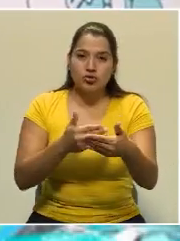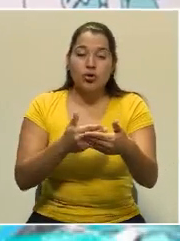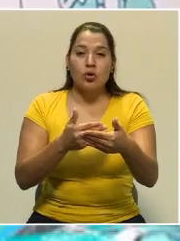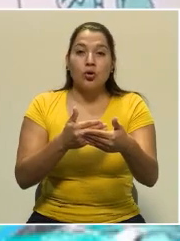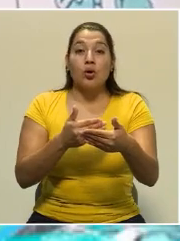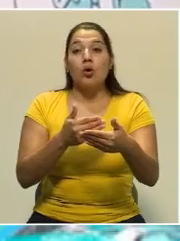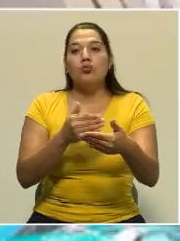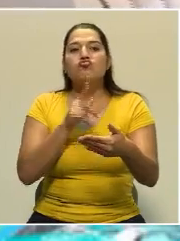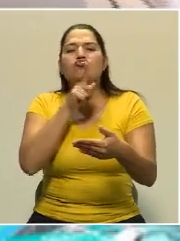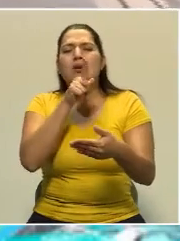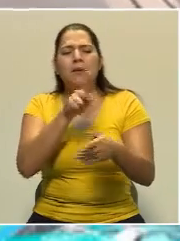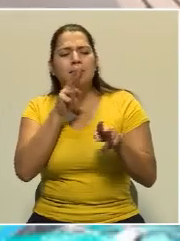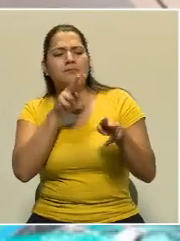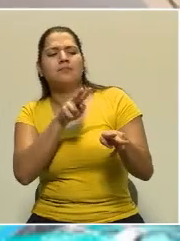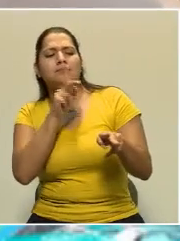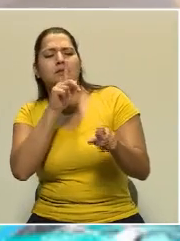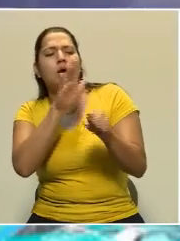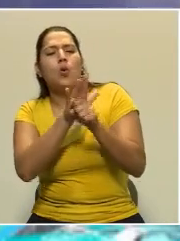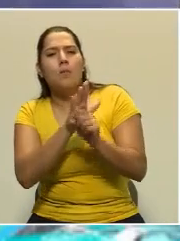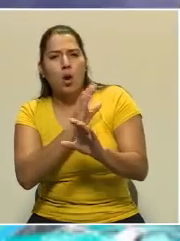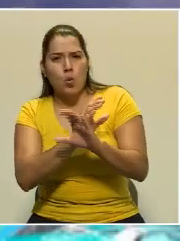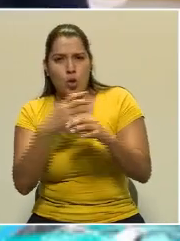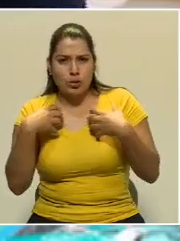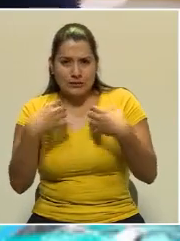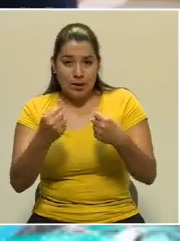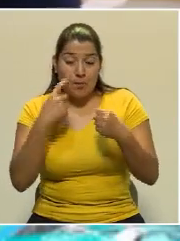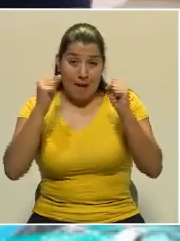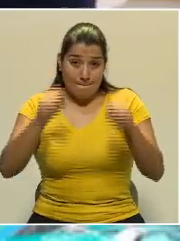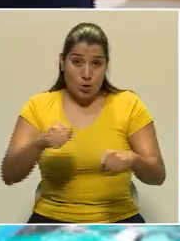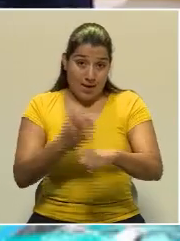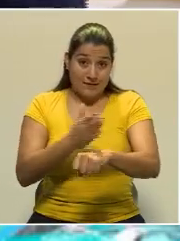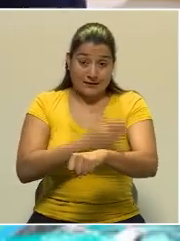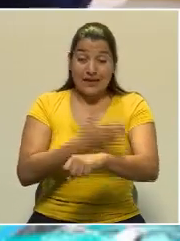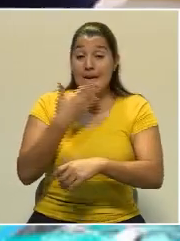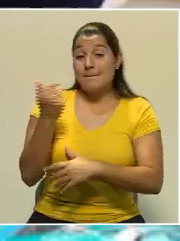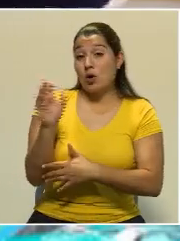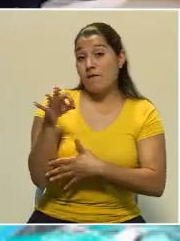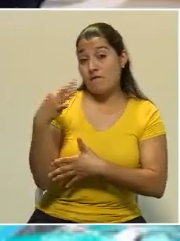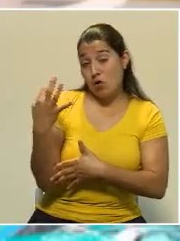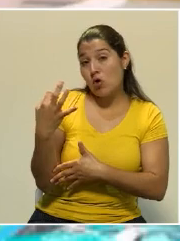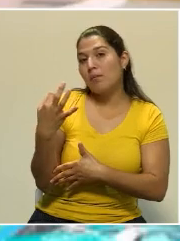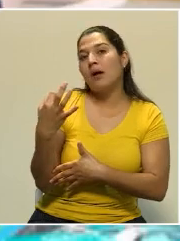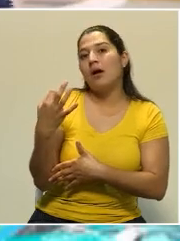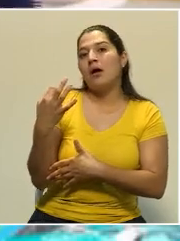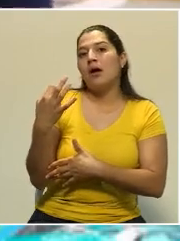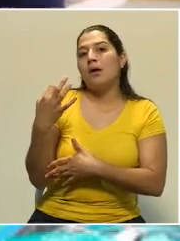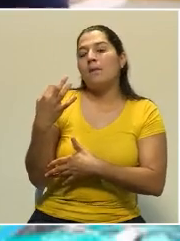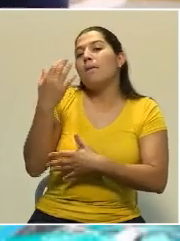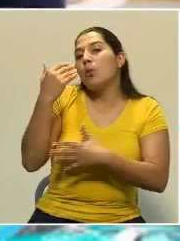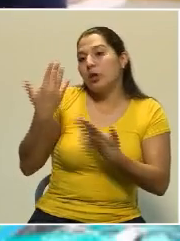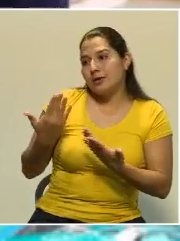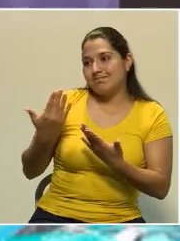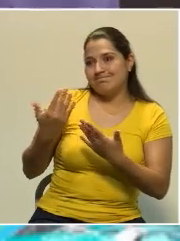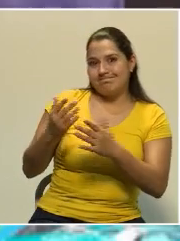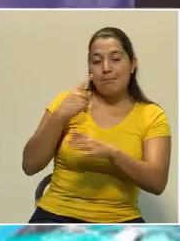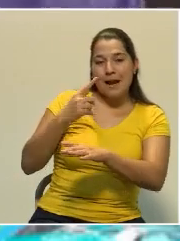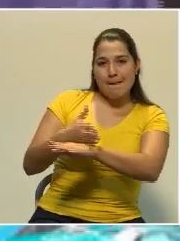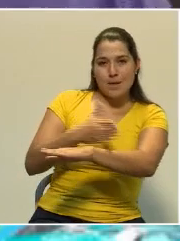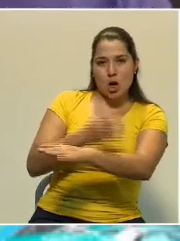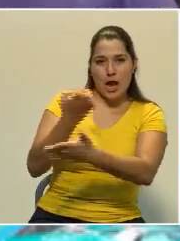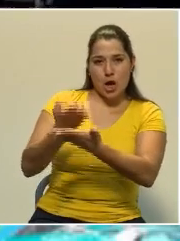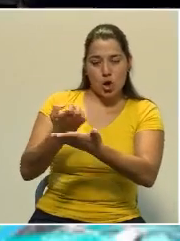requisitos y esos protocolos sanitarios para que esto pueda avanzar de la mejor manera, tanto el tema de la economía en el sector turismo como la atención